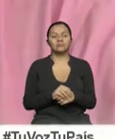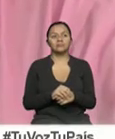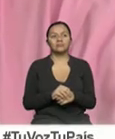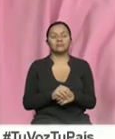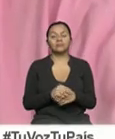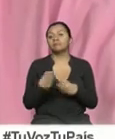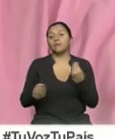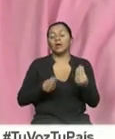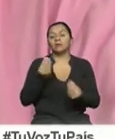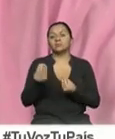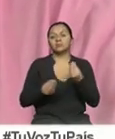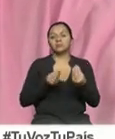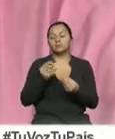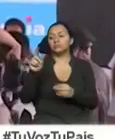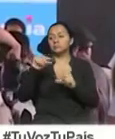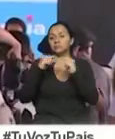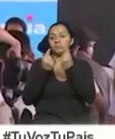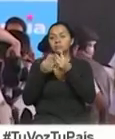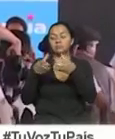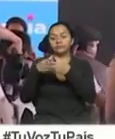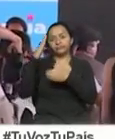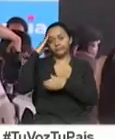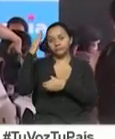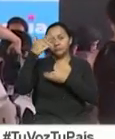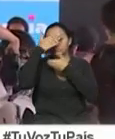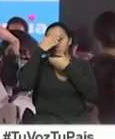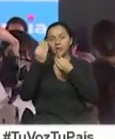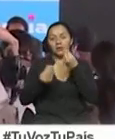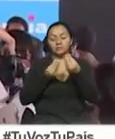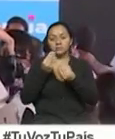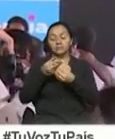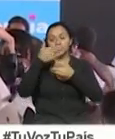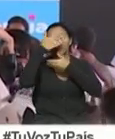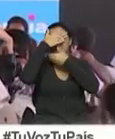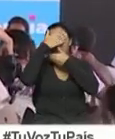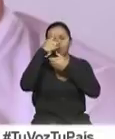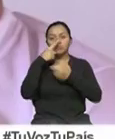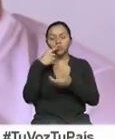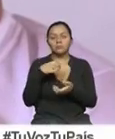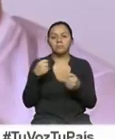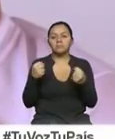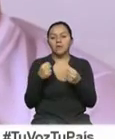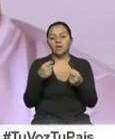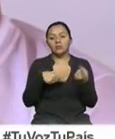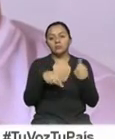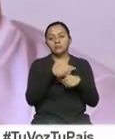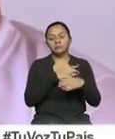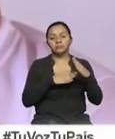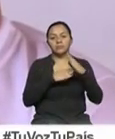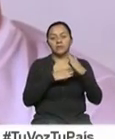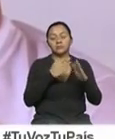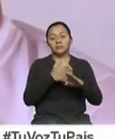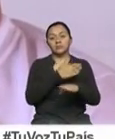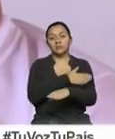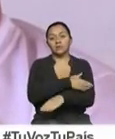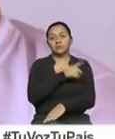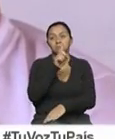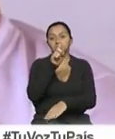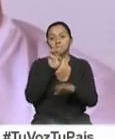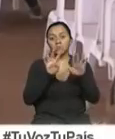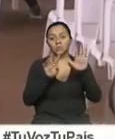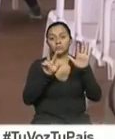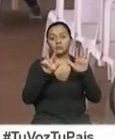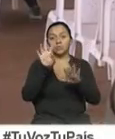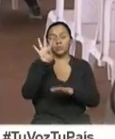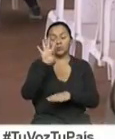¿qué va a pasar con los paramilitares? El temor de las FARC se alimenta del fallido proceso de paz de 1984, tras el